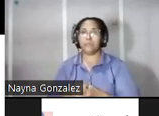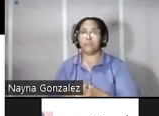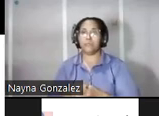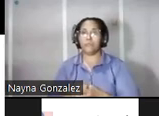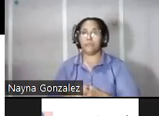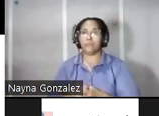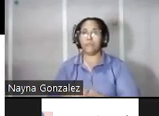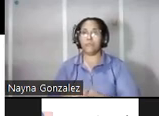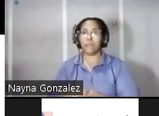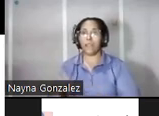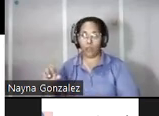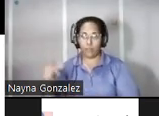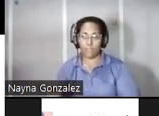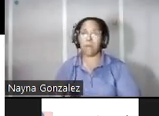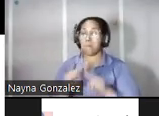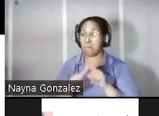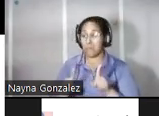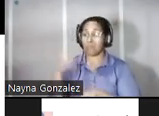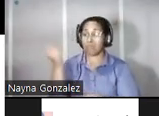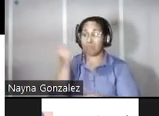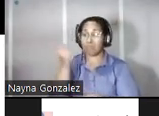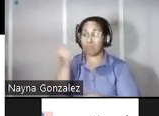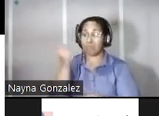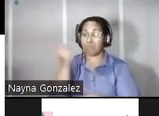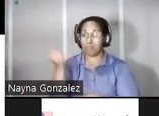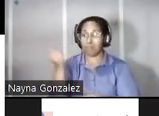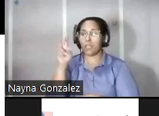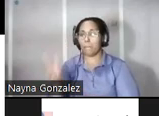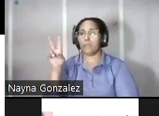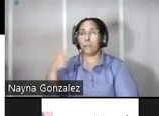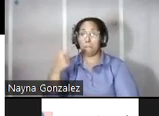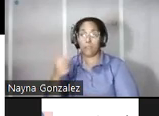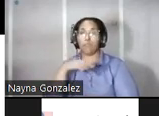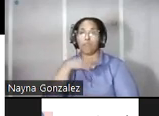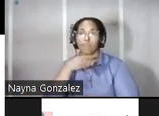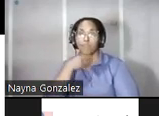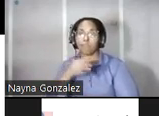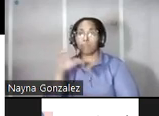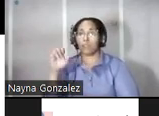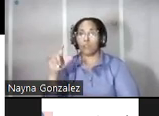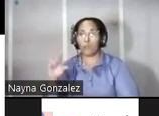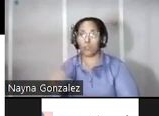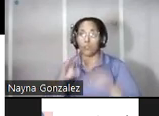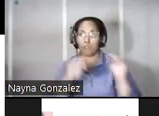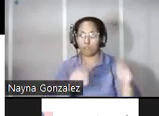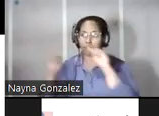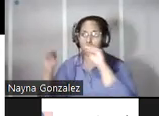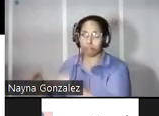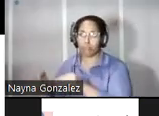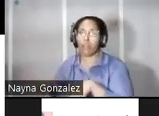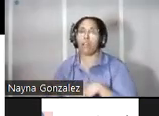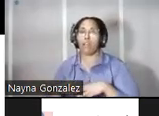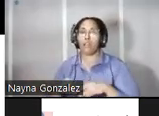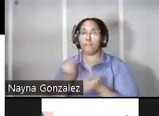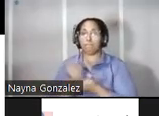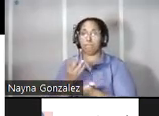así, el martes 29 de octubre, Eloísa salió a comprar alimentos y ropa nueva para ella y para sus